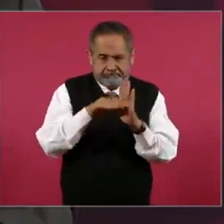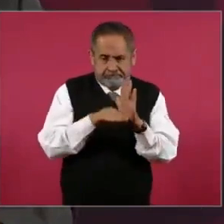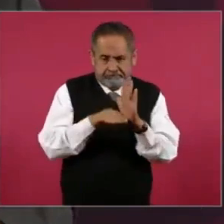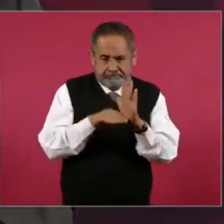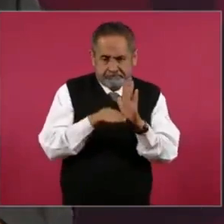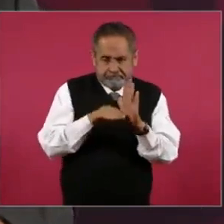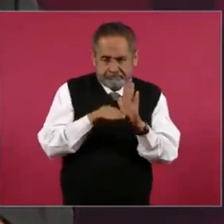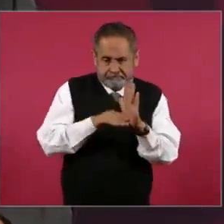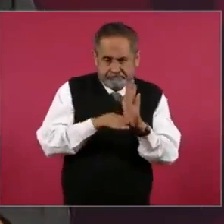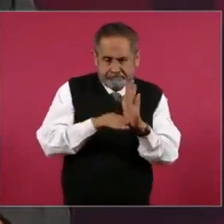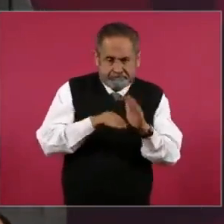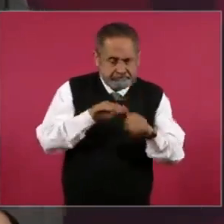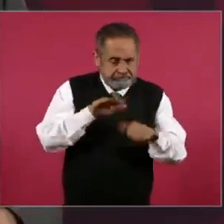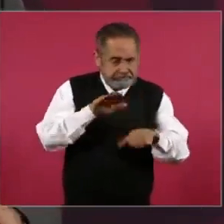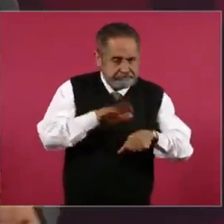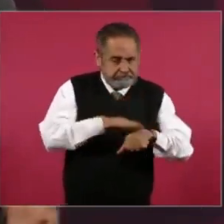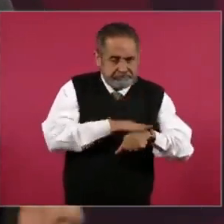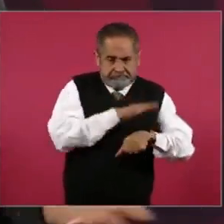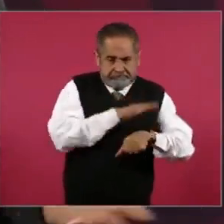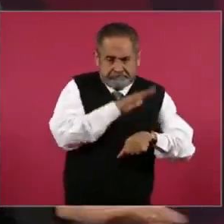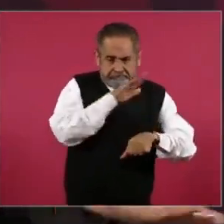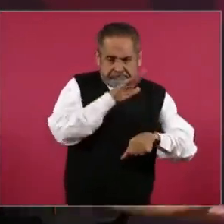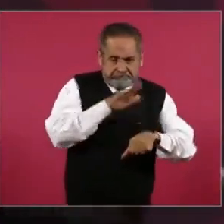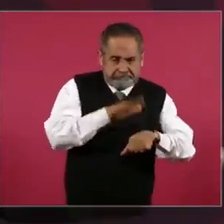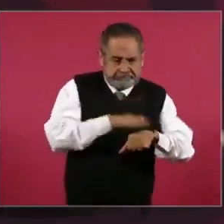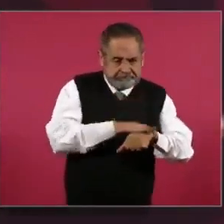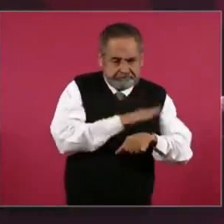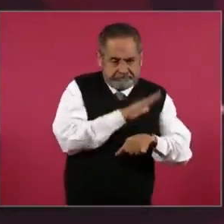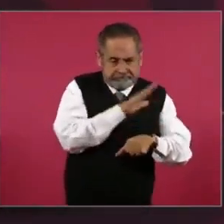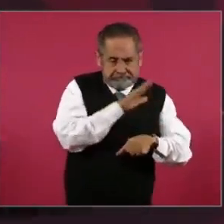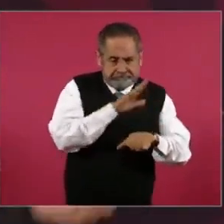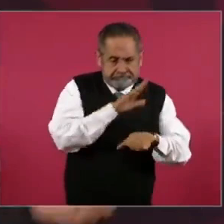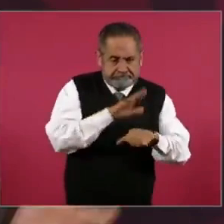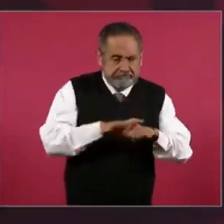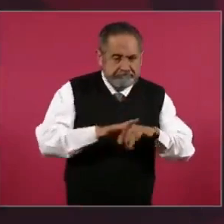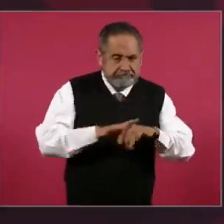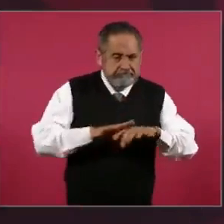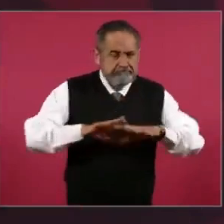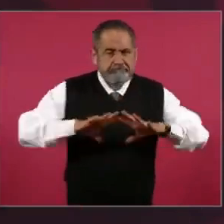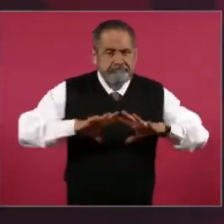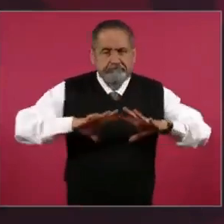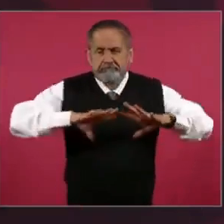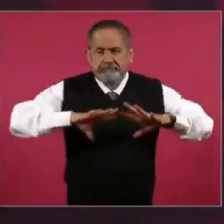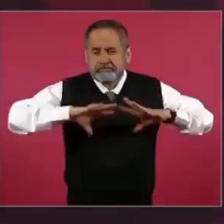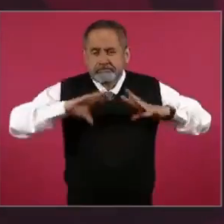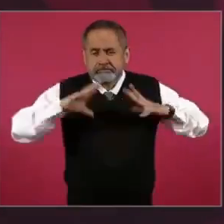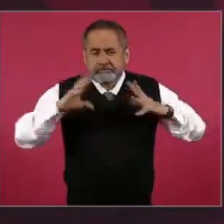puntada. Suena hasta criminal lo que dice. Órale, echémoslo al